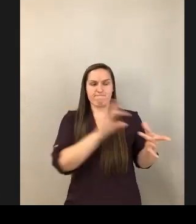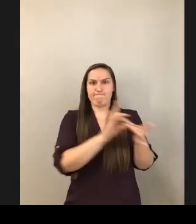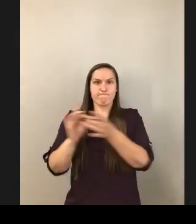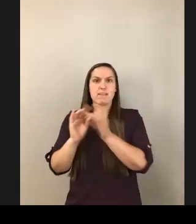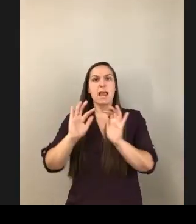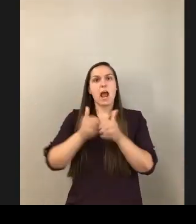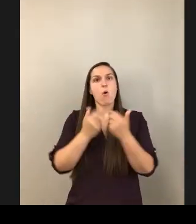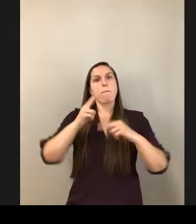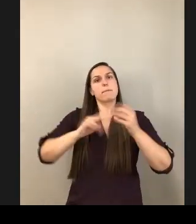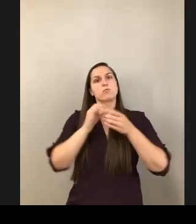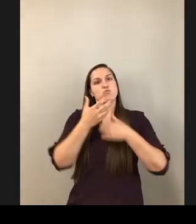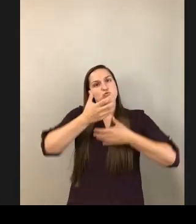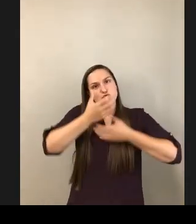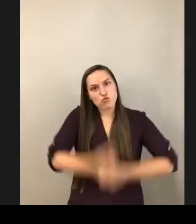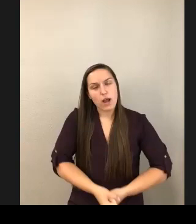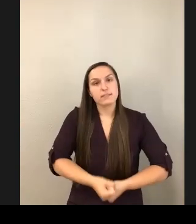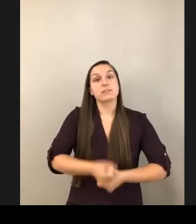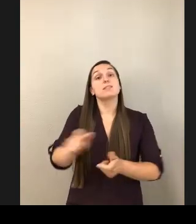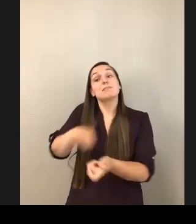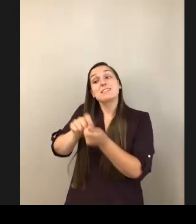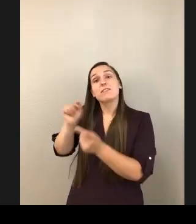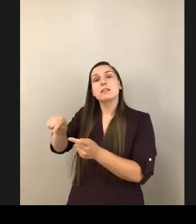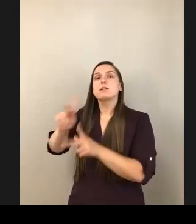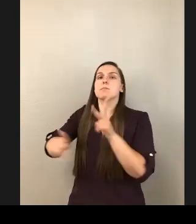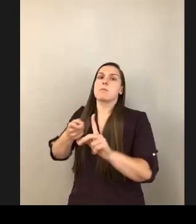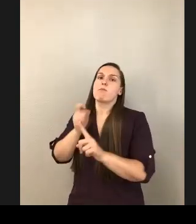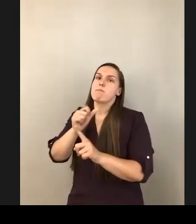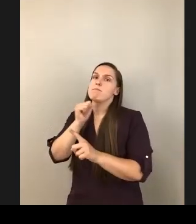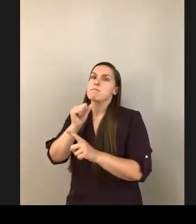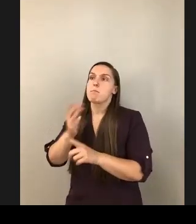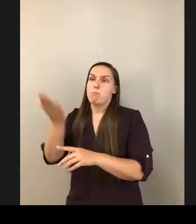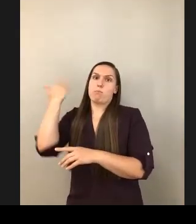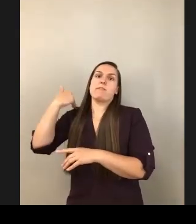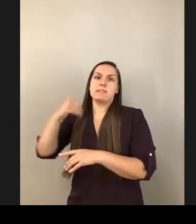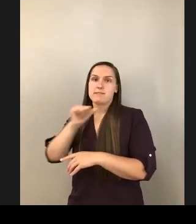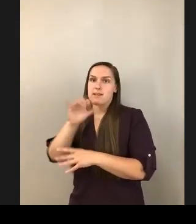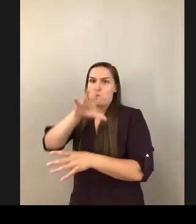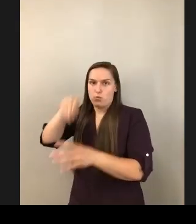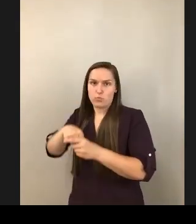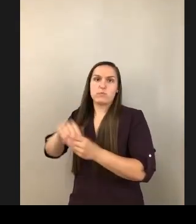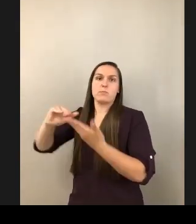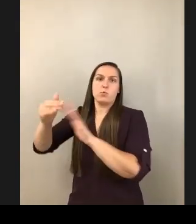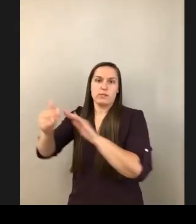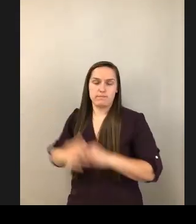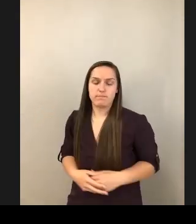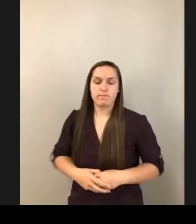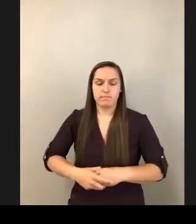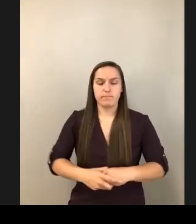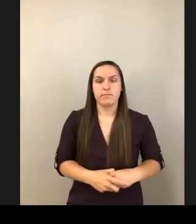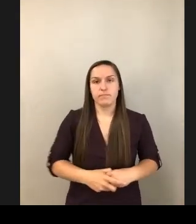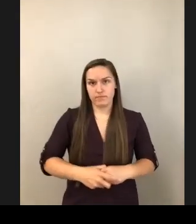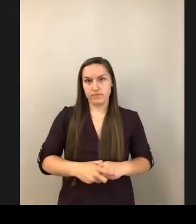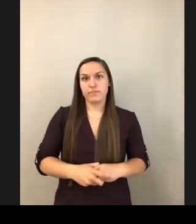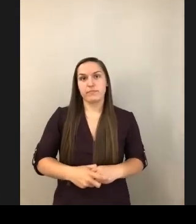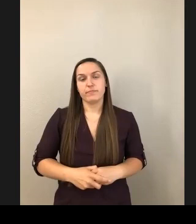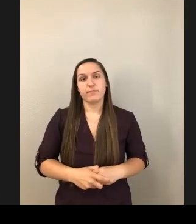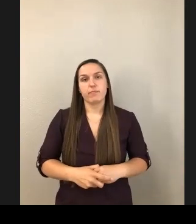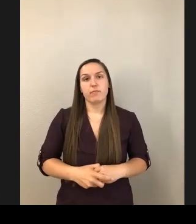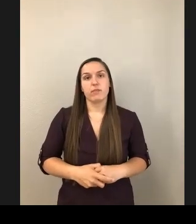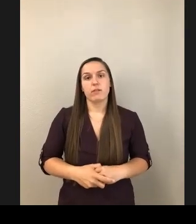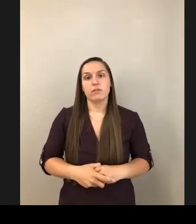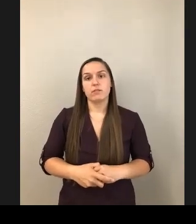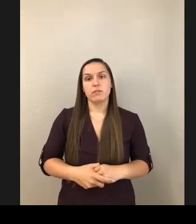de supervisión y específicamente miembros de la comunidad que históricamente han sido